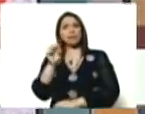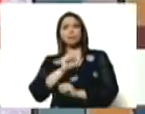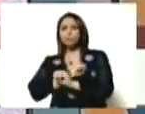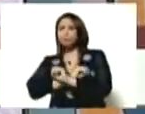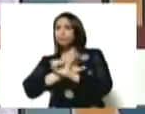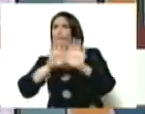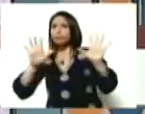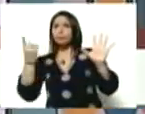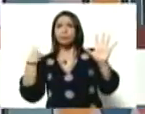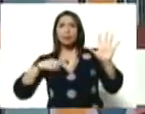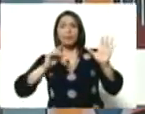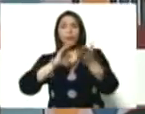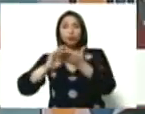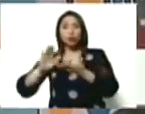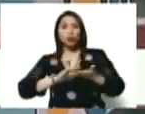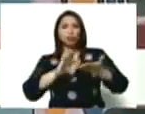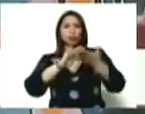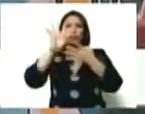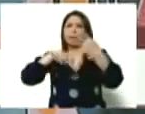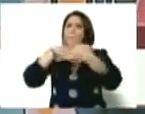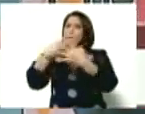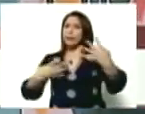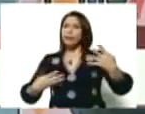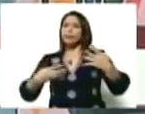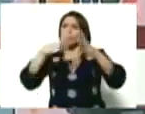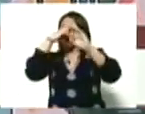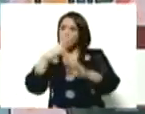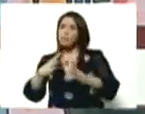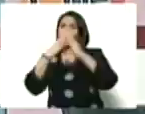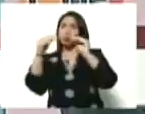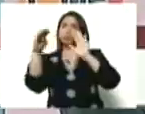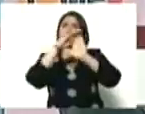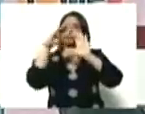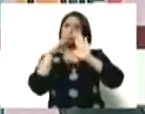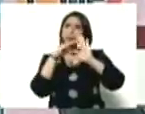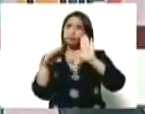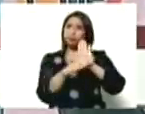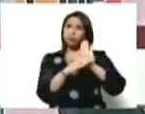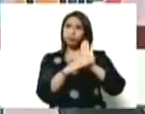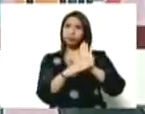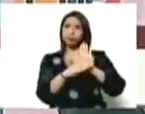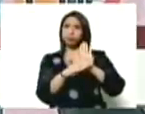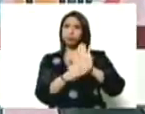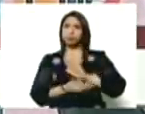que tenemos una solución transparente y que cumple con todos los aspectos,